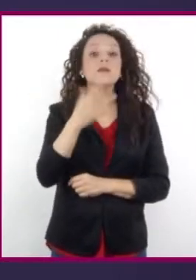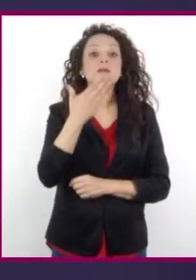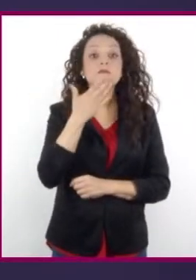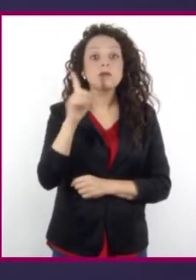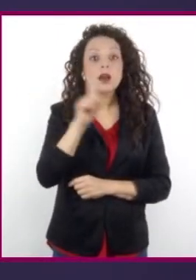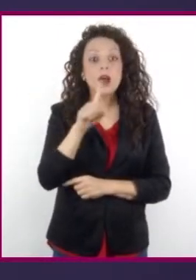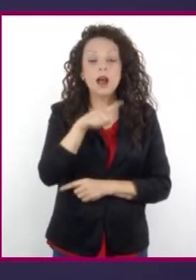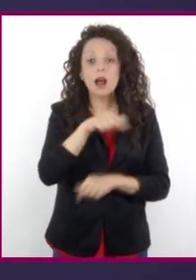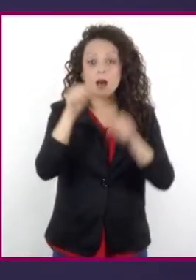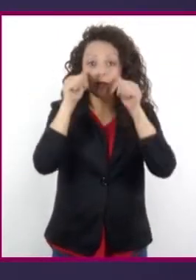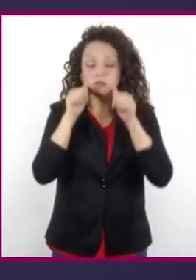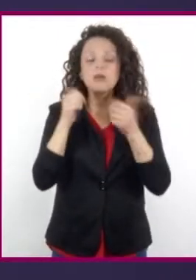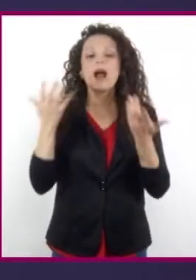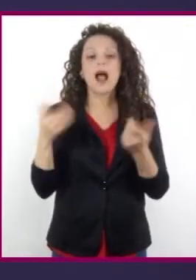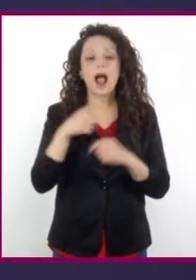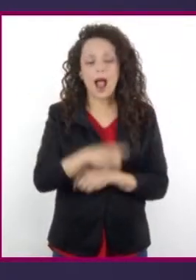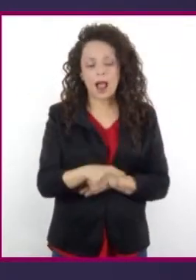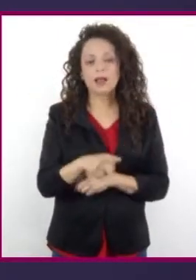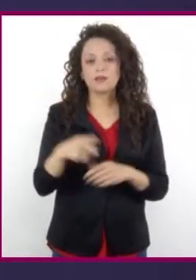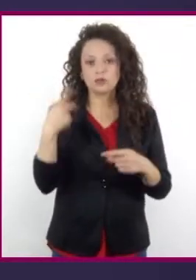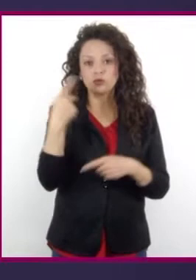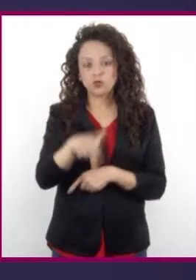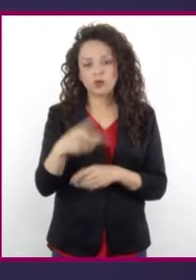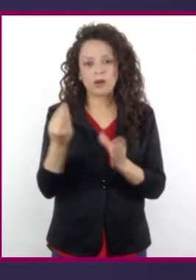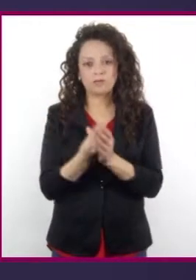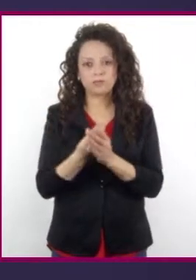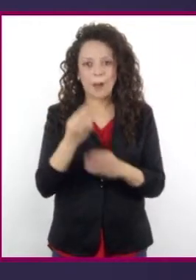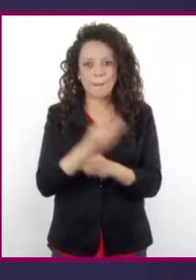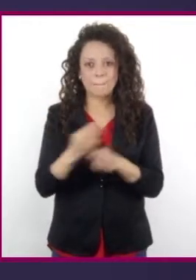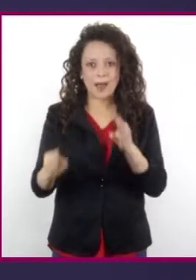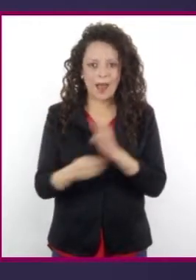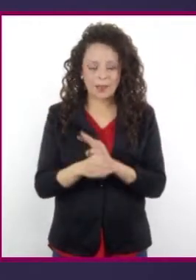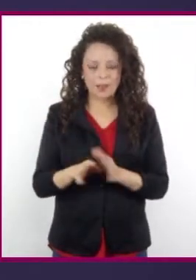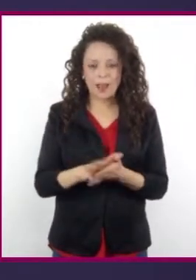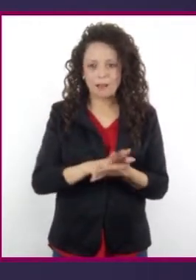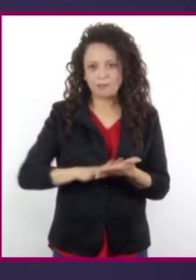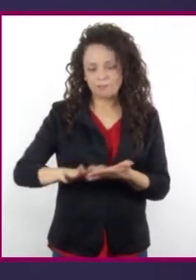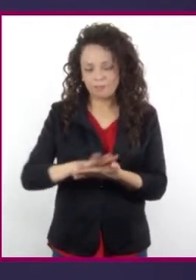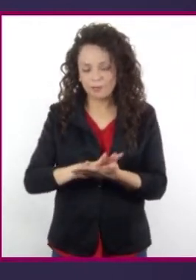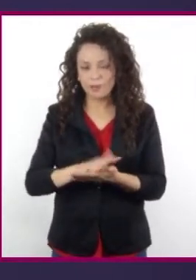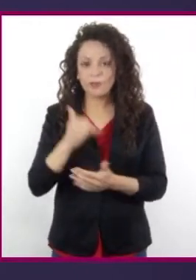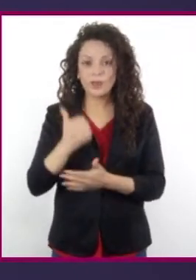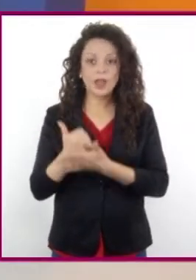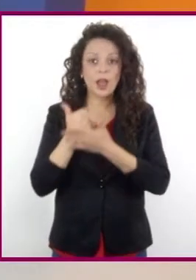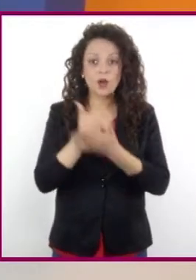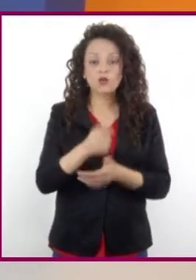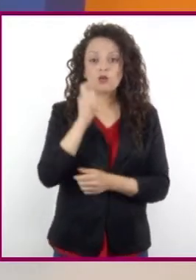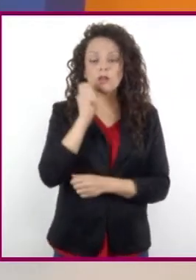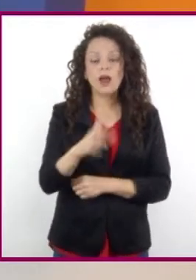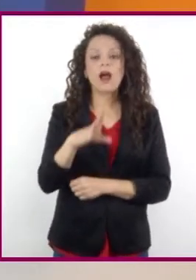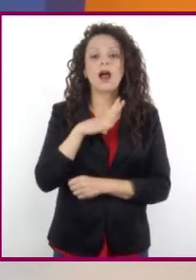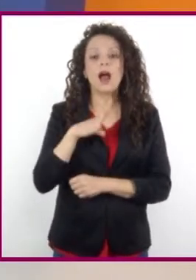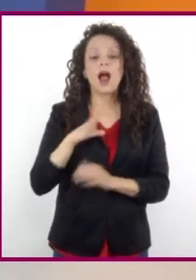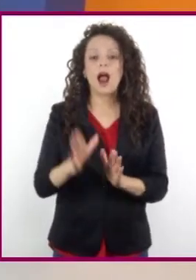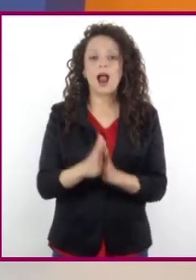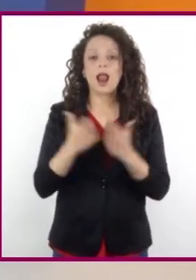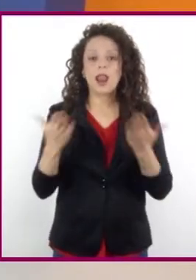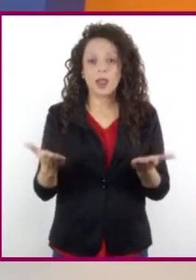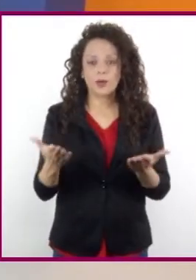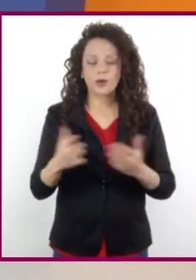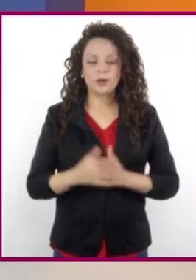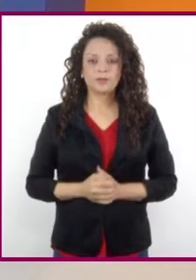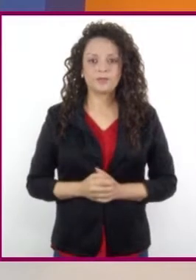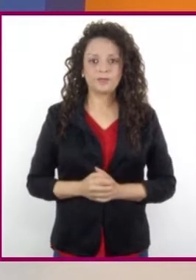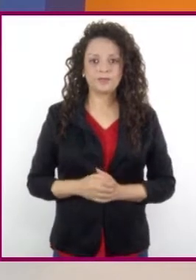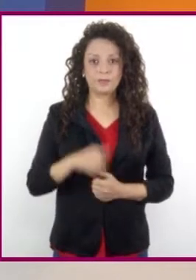preparen sus hojas Leyer, punzón y regleta. También podría ayudarles tener a la mano su libro de texto. Les recordamos que lo